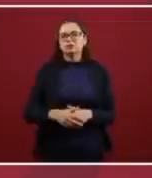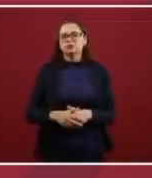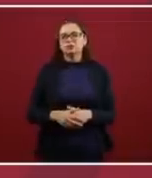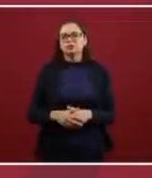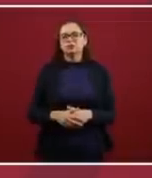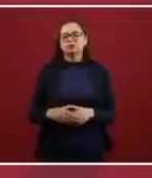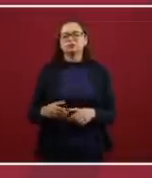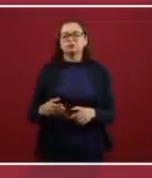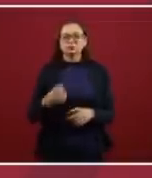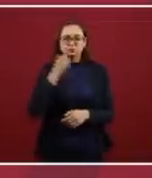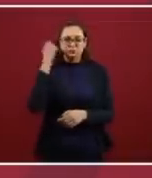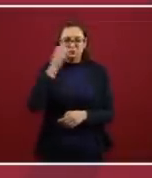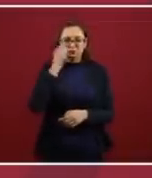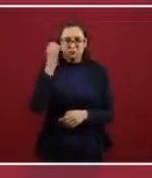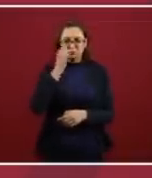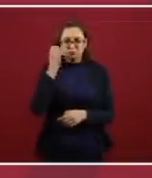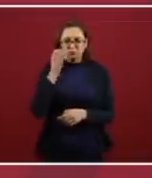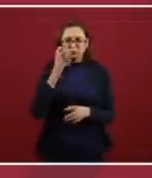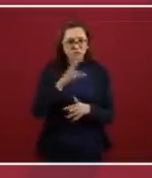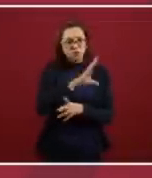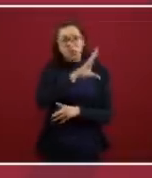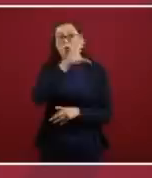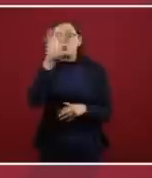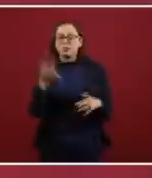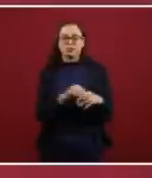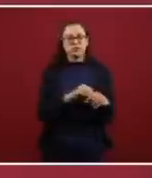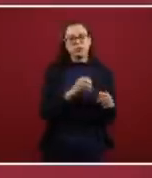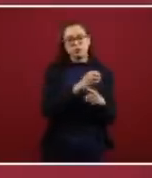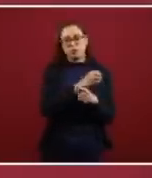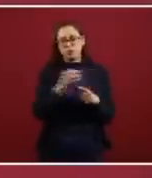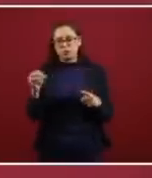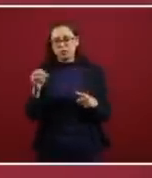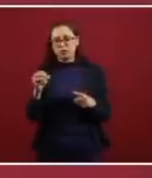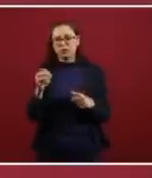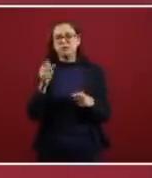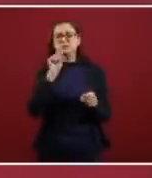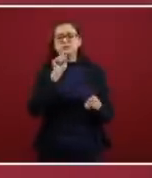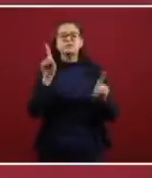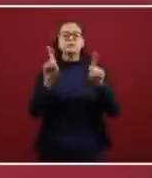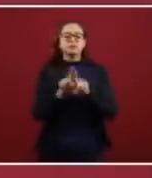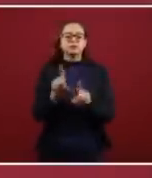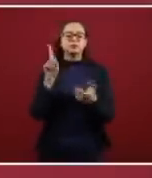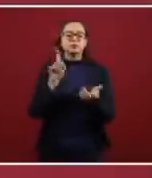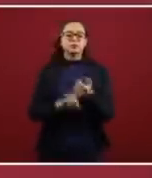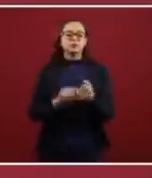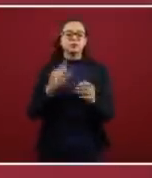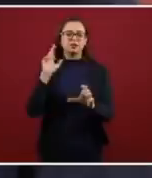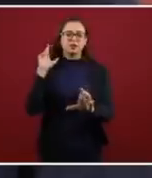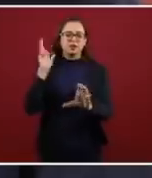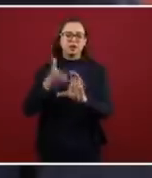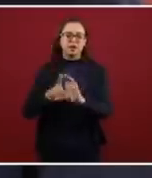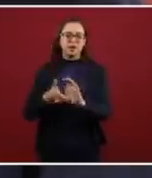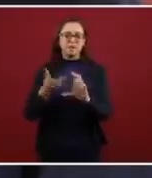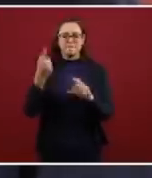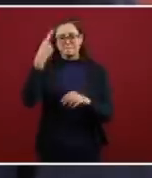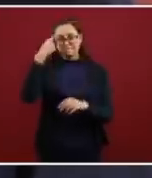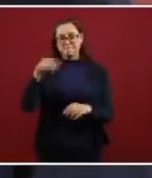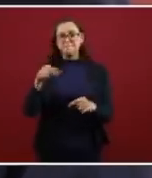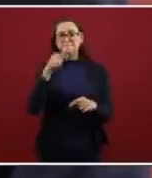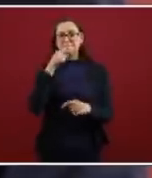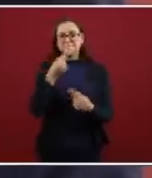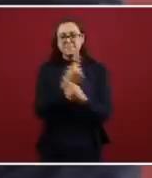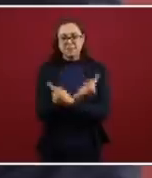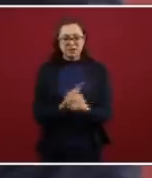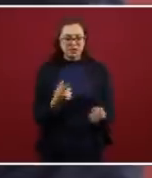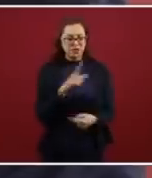que haya escuelas de organización completa y que al mismo tiempo tengamos albergues para mantener a los niños